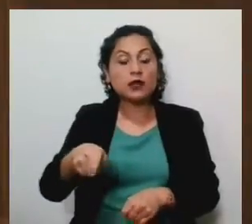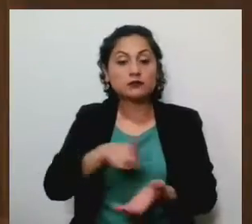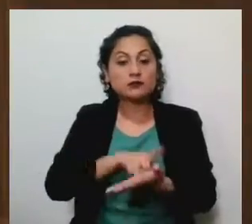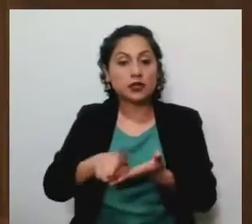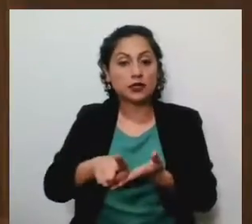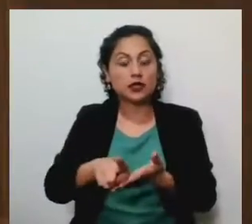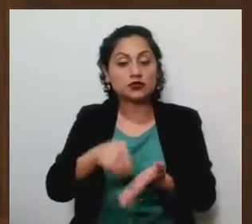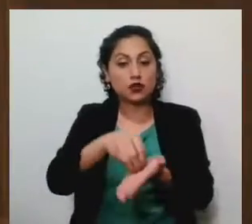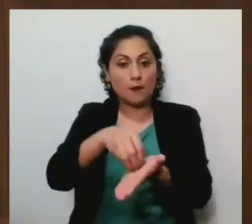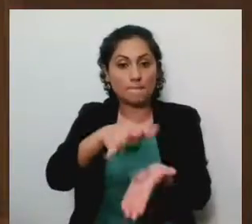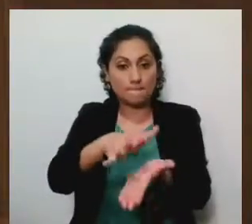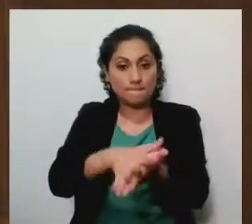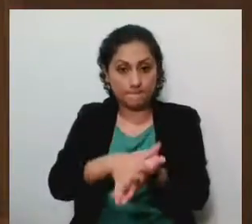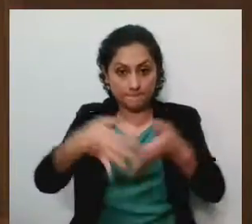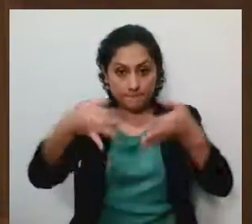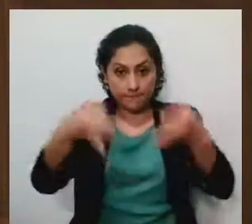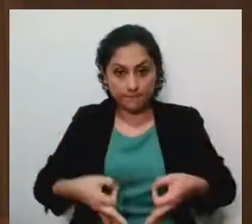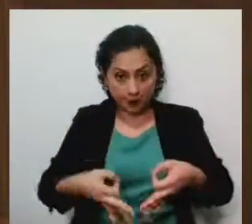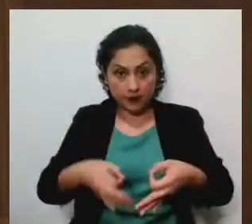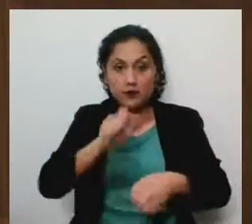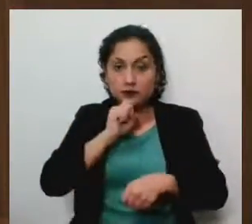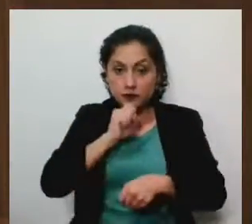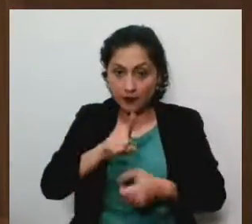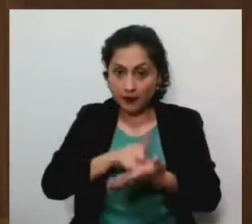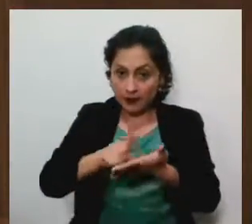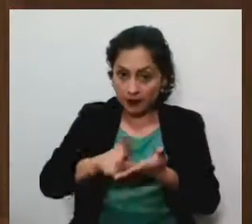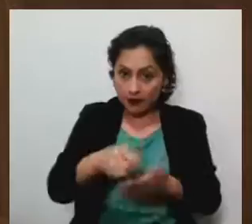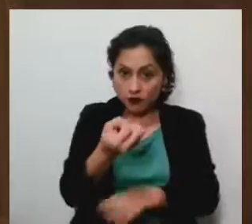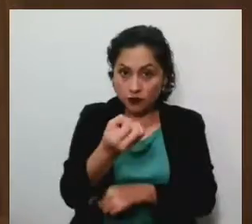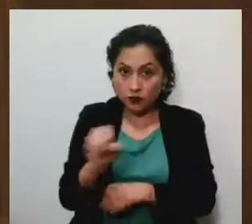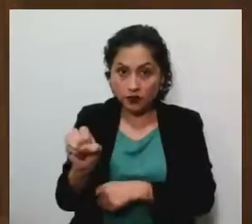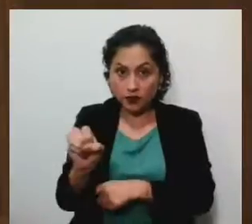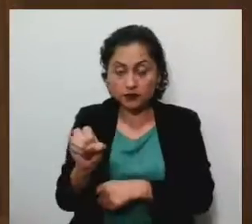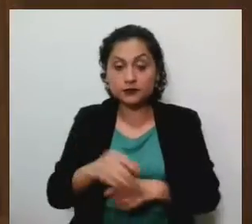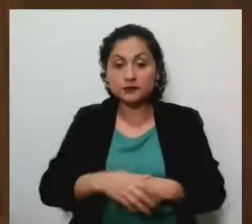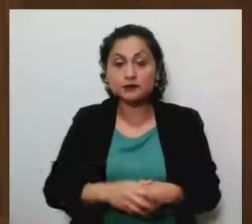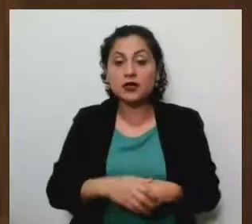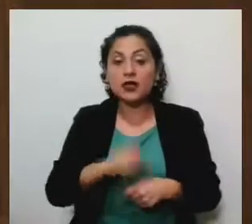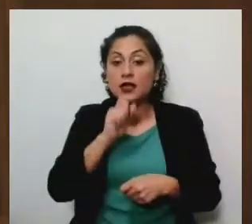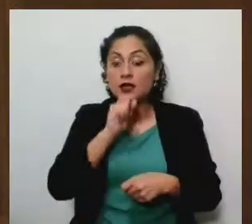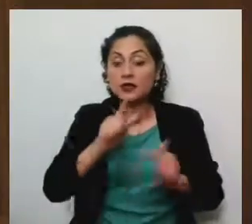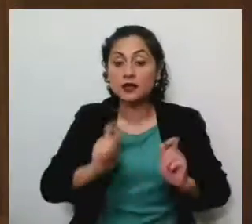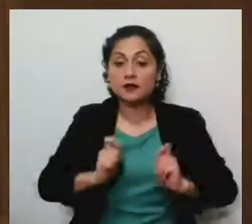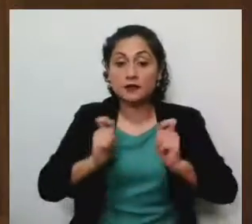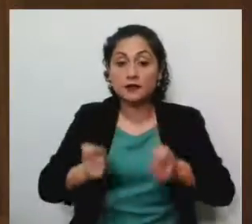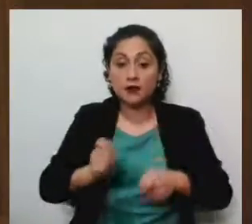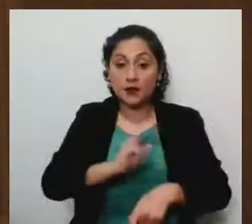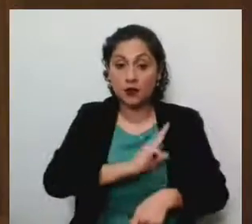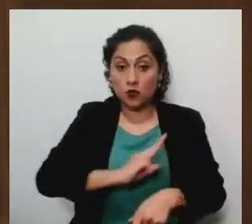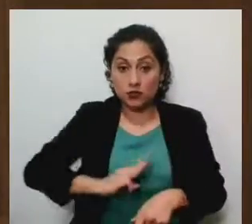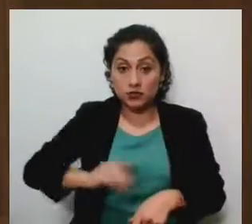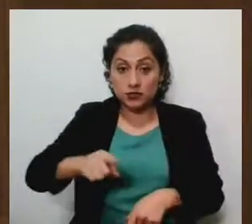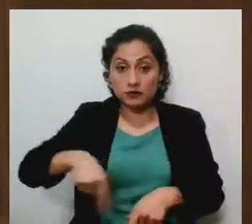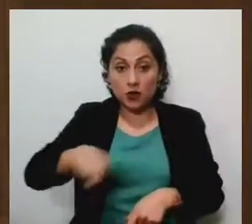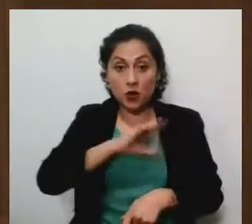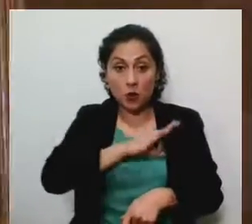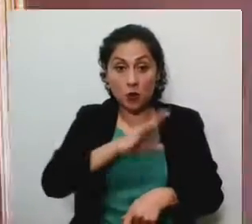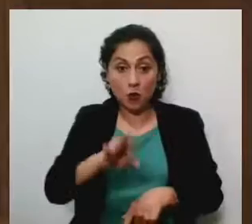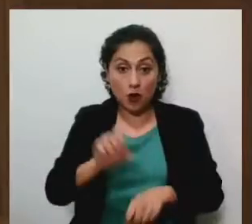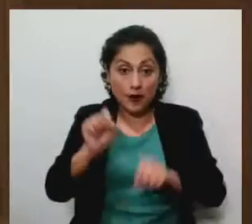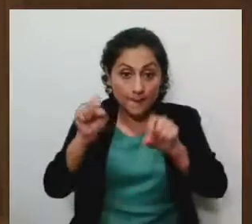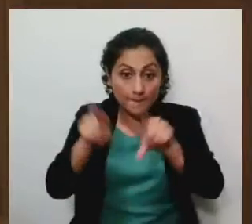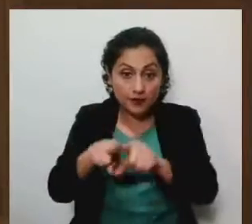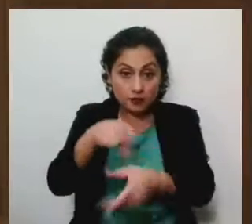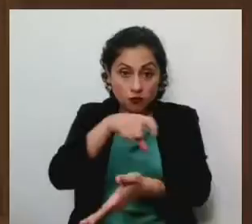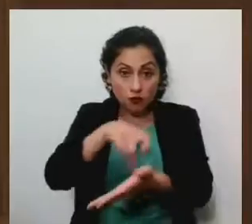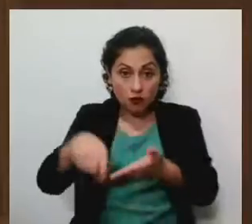ser sujeto de derechos y obligaciones. Se otorga capacidad a los municipios para contar con patrimonio propio.